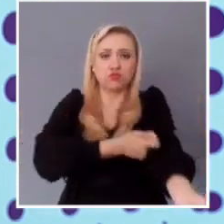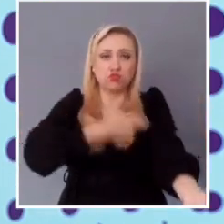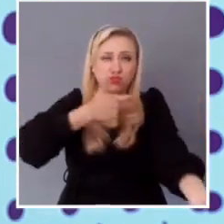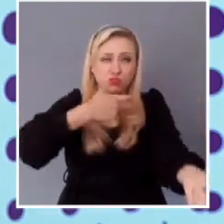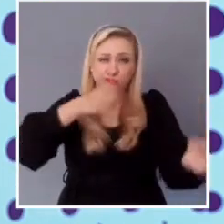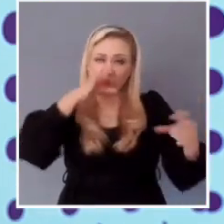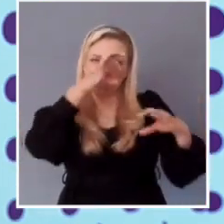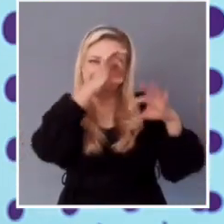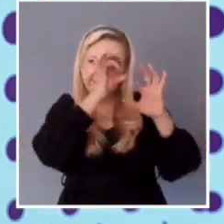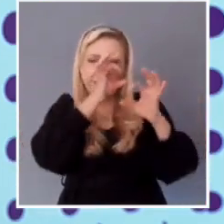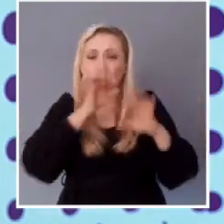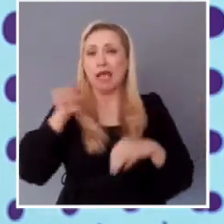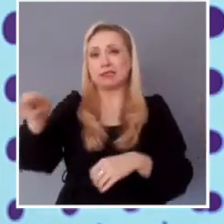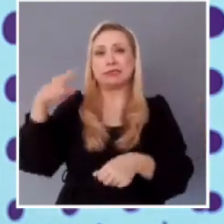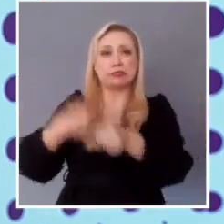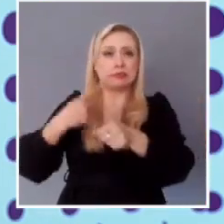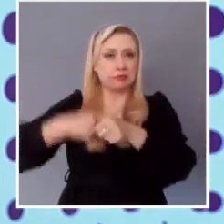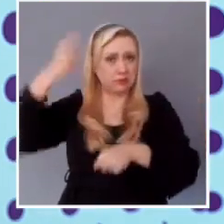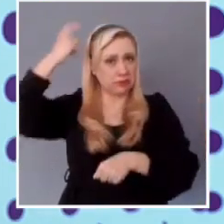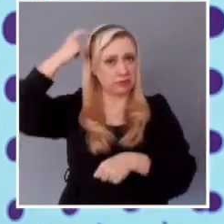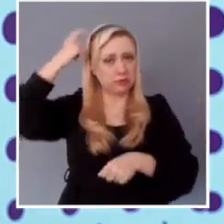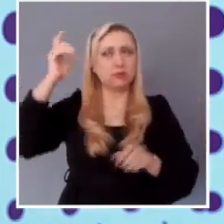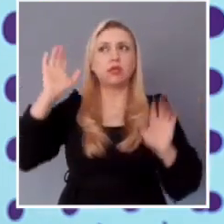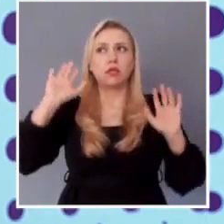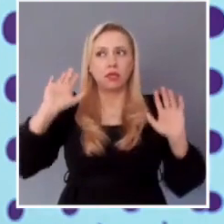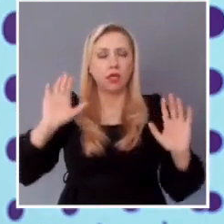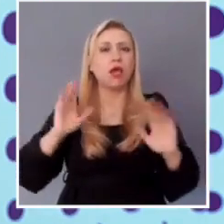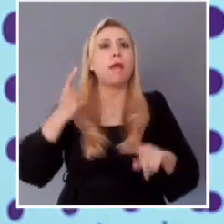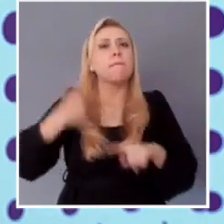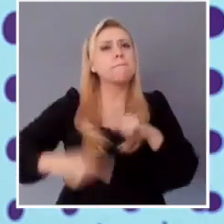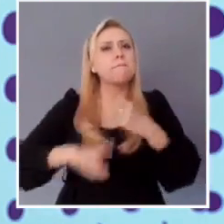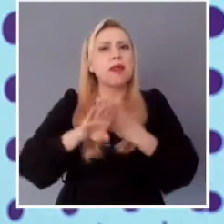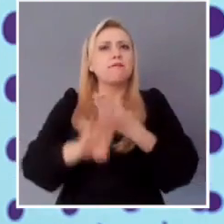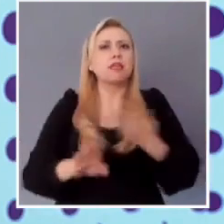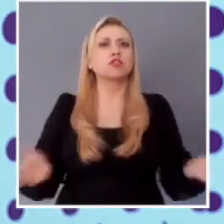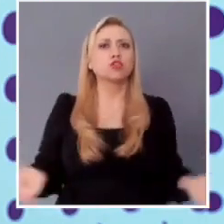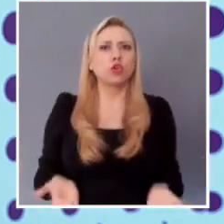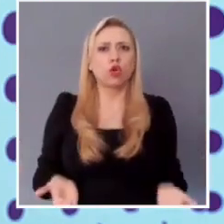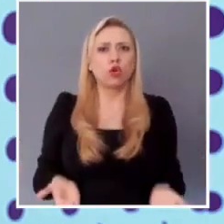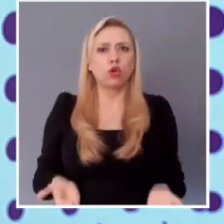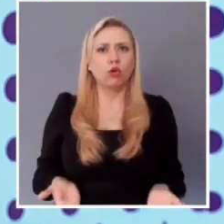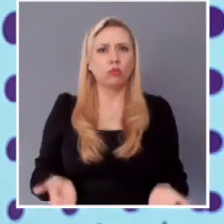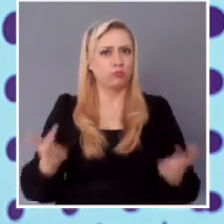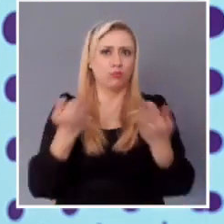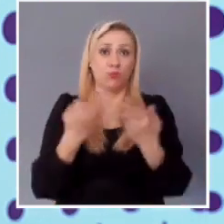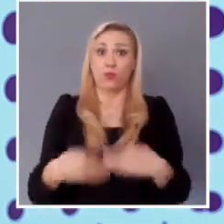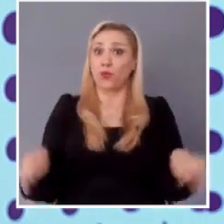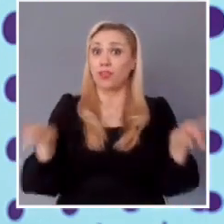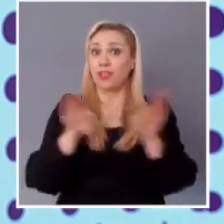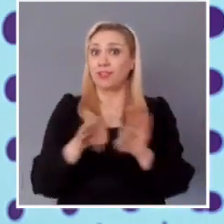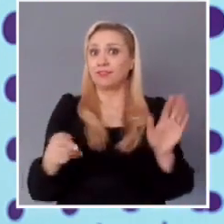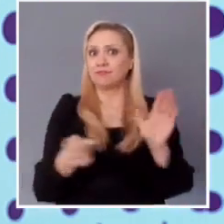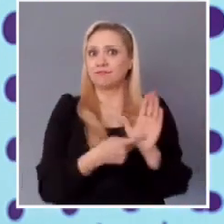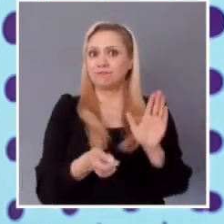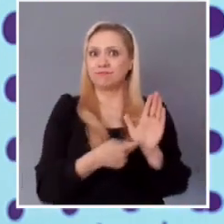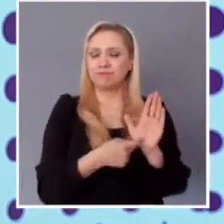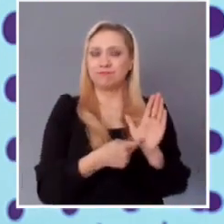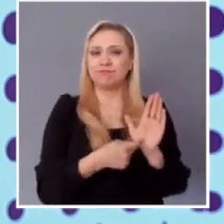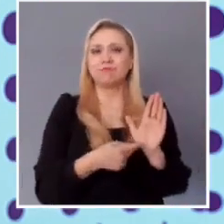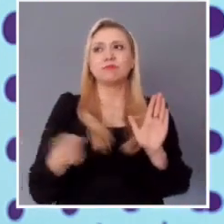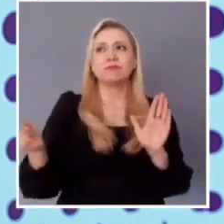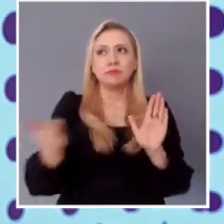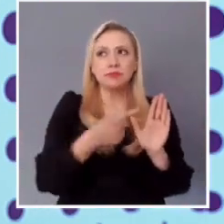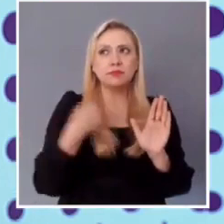ahí el problema, por así llamarlo. Pero ¿qué pasa con la prevención? Entonces también esto es sumamente importante retomarlo, porque justamente aquí